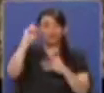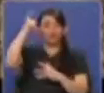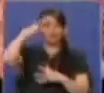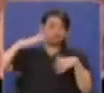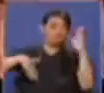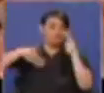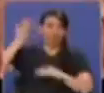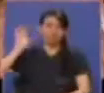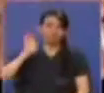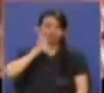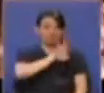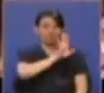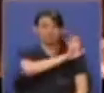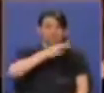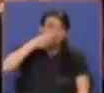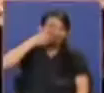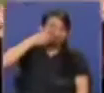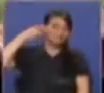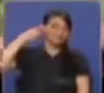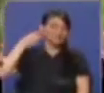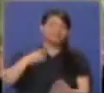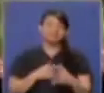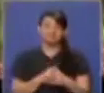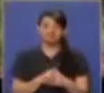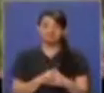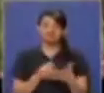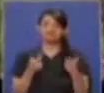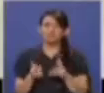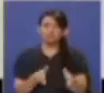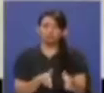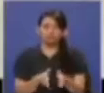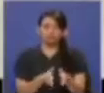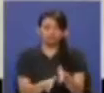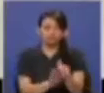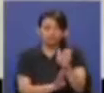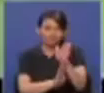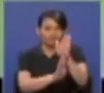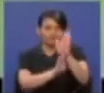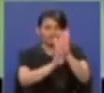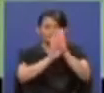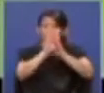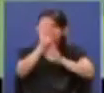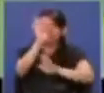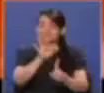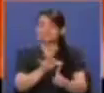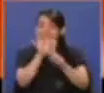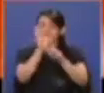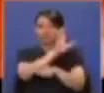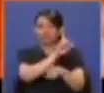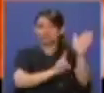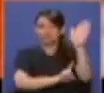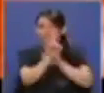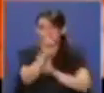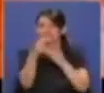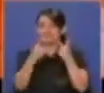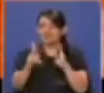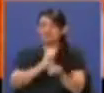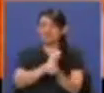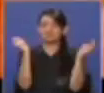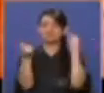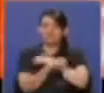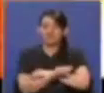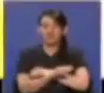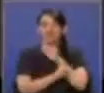invertido en la región amazónica y que la encamina a convertirla en un eje clave para el desarrollo y cambio de la